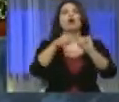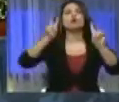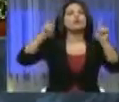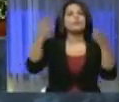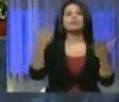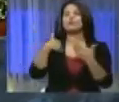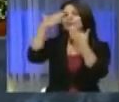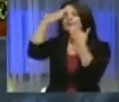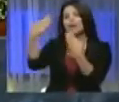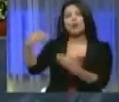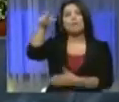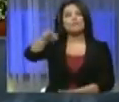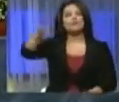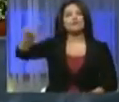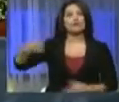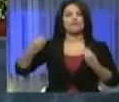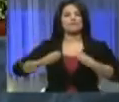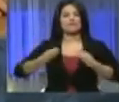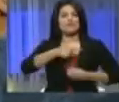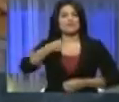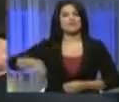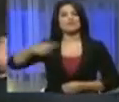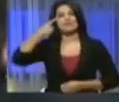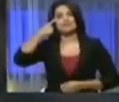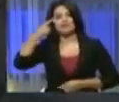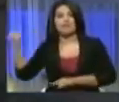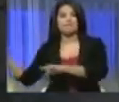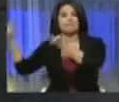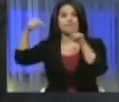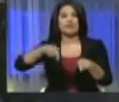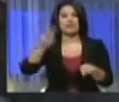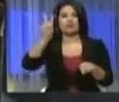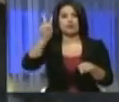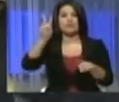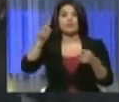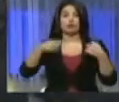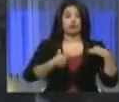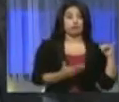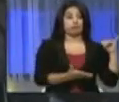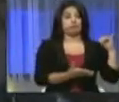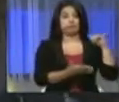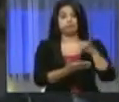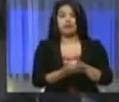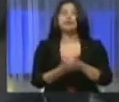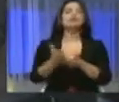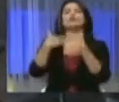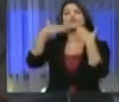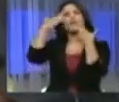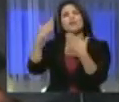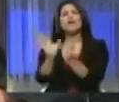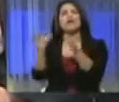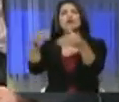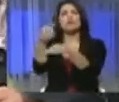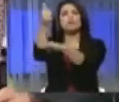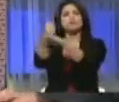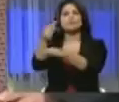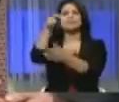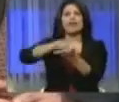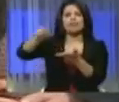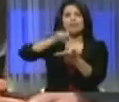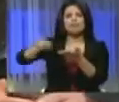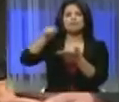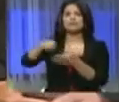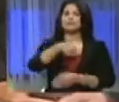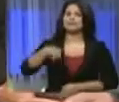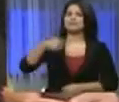Apenas llegué, saludé a los miembros de la Secretaría Ejecutiva de la Comisión Mixta China-Venezuela. Les di un